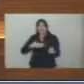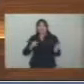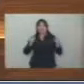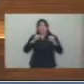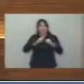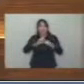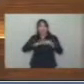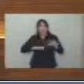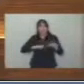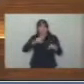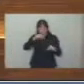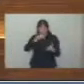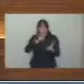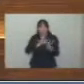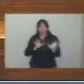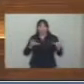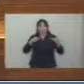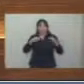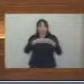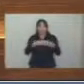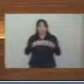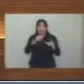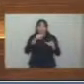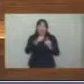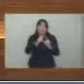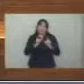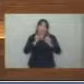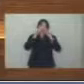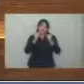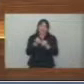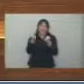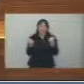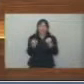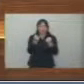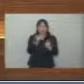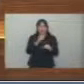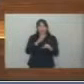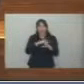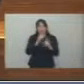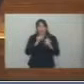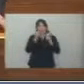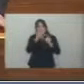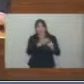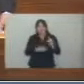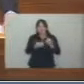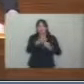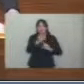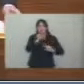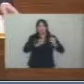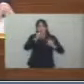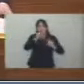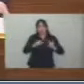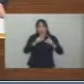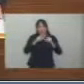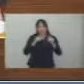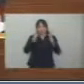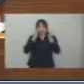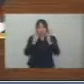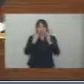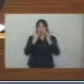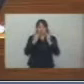en este Parlamento que permitan que se desarrollen actuaciones que resuelvan o que contribuyan a la solución de los problemas de los asturianos. Y vamos a